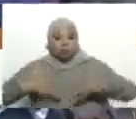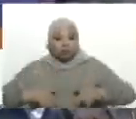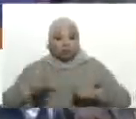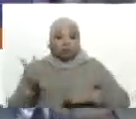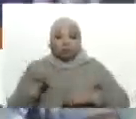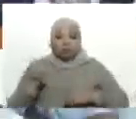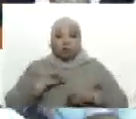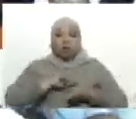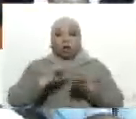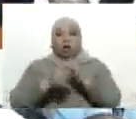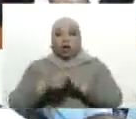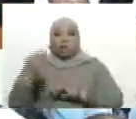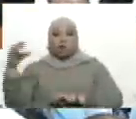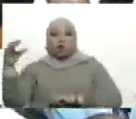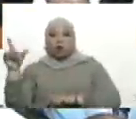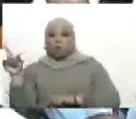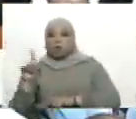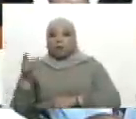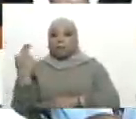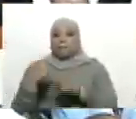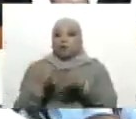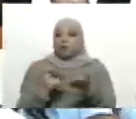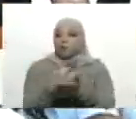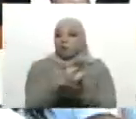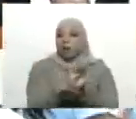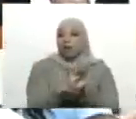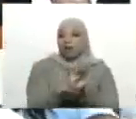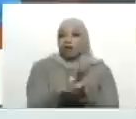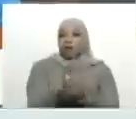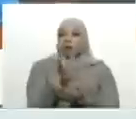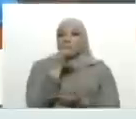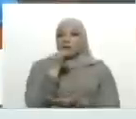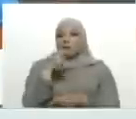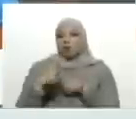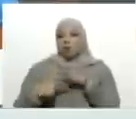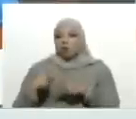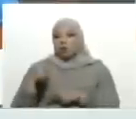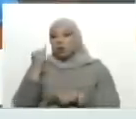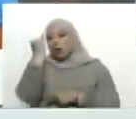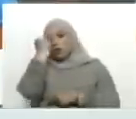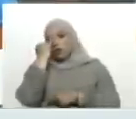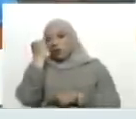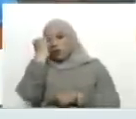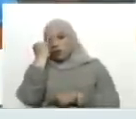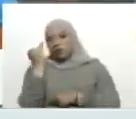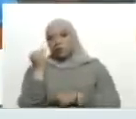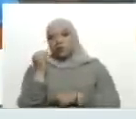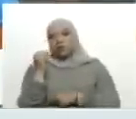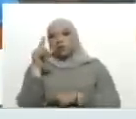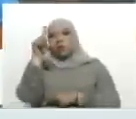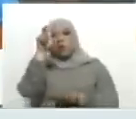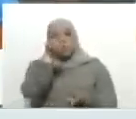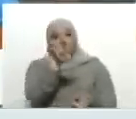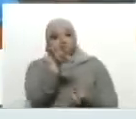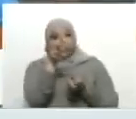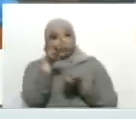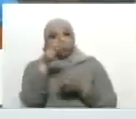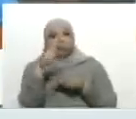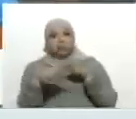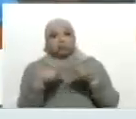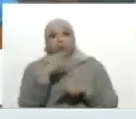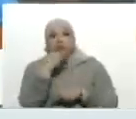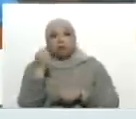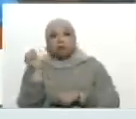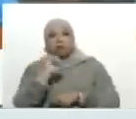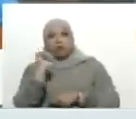porque por qué Por ejemplo un conductor de la India que gana un salario paupérrimo pero tal vez mucho mejor